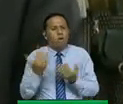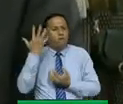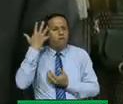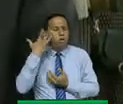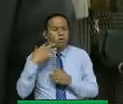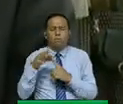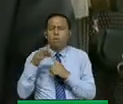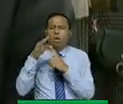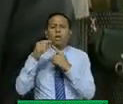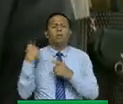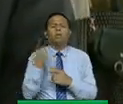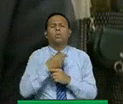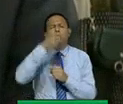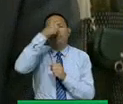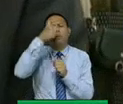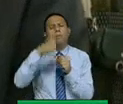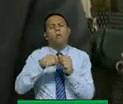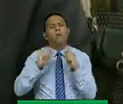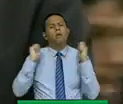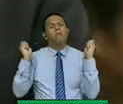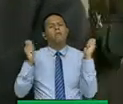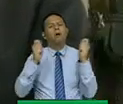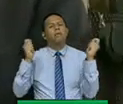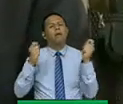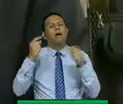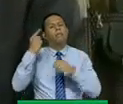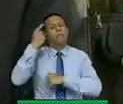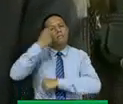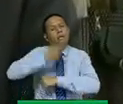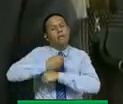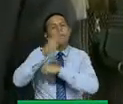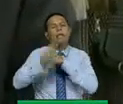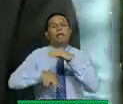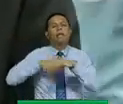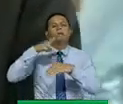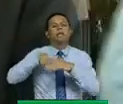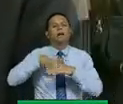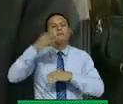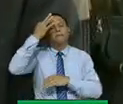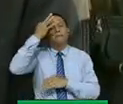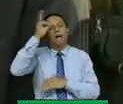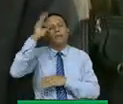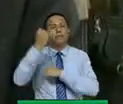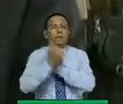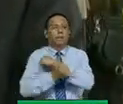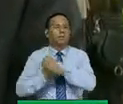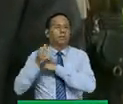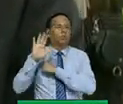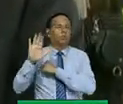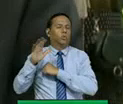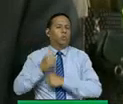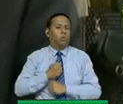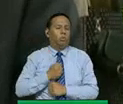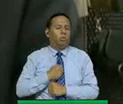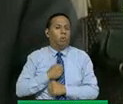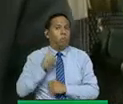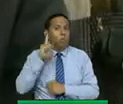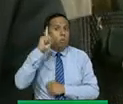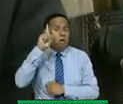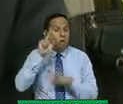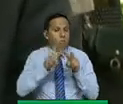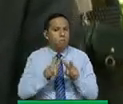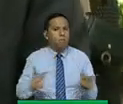celebrando el Día Nacional de Francia, pero primero los valores que